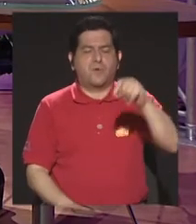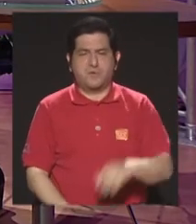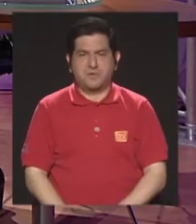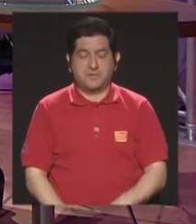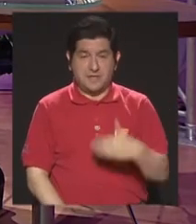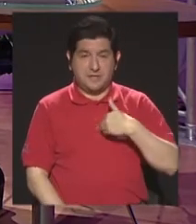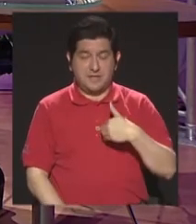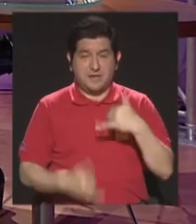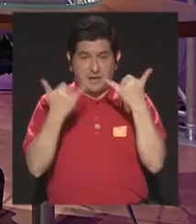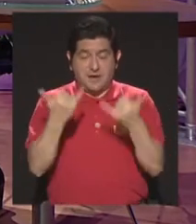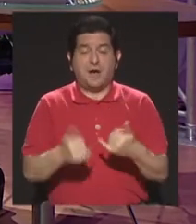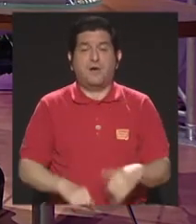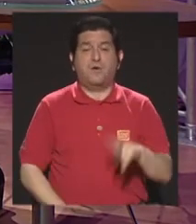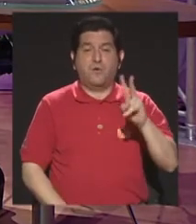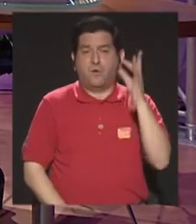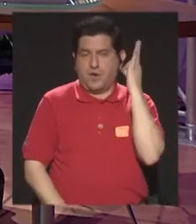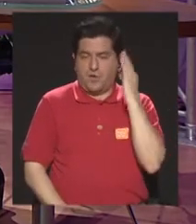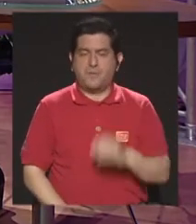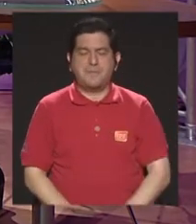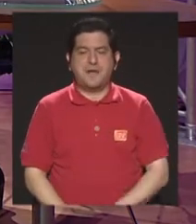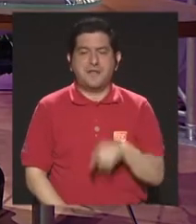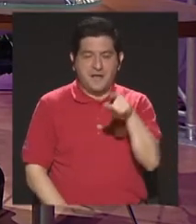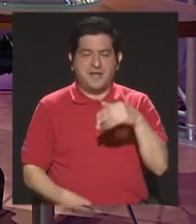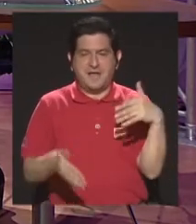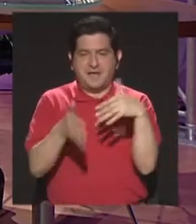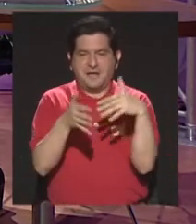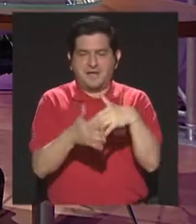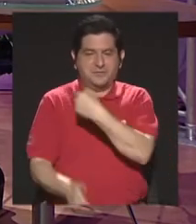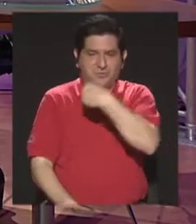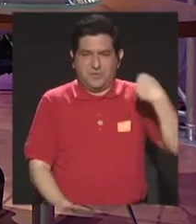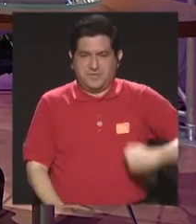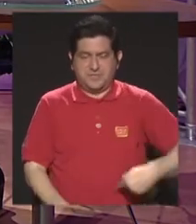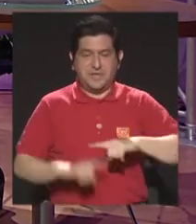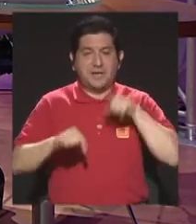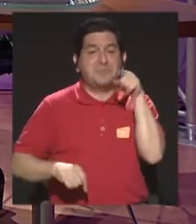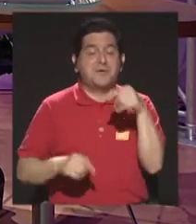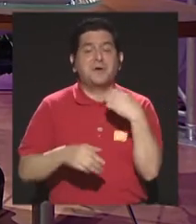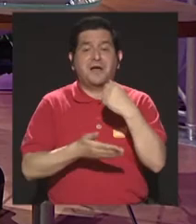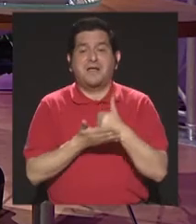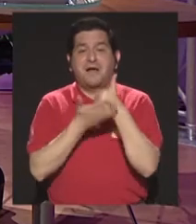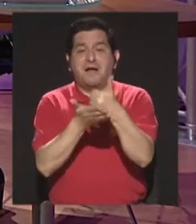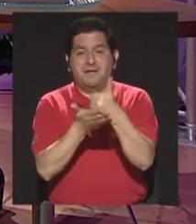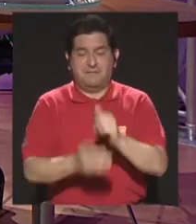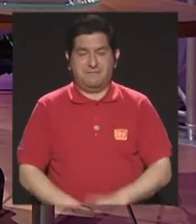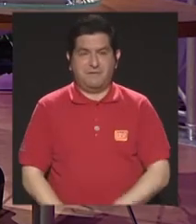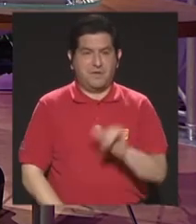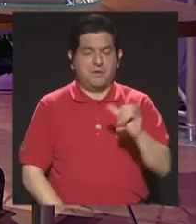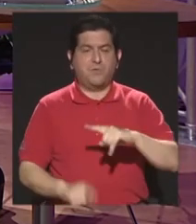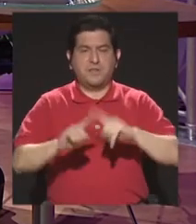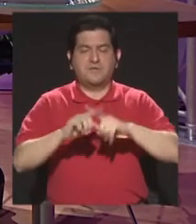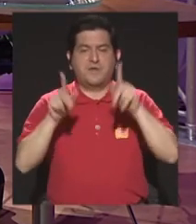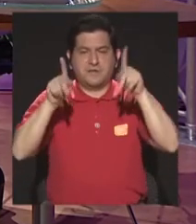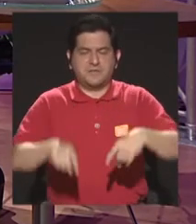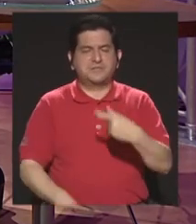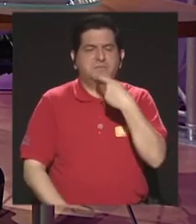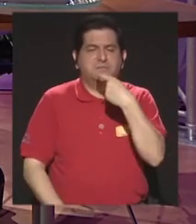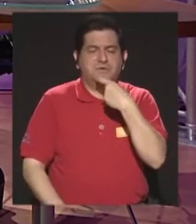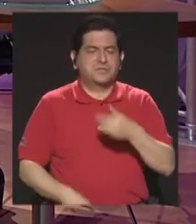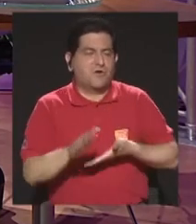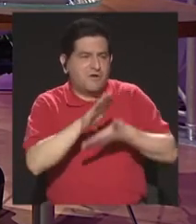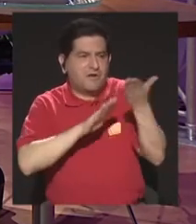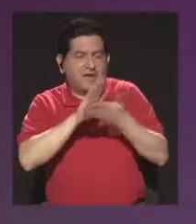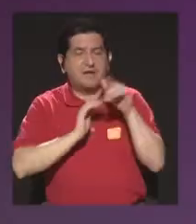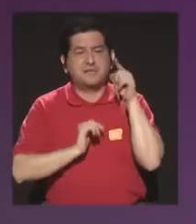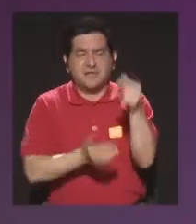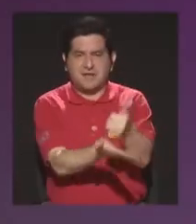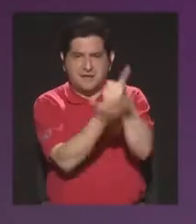compañera en China ahorita que a veces se comunica con nosotros. Se fue a estudiar en China, pero nos ayuda desde allá. Ah, sí. Exactamente. Y otros en Reino Unido que se fueron también para Reino Unido y desde